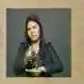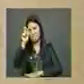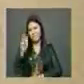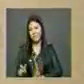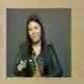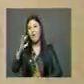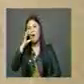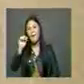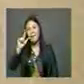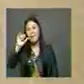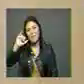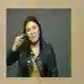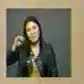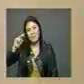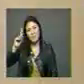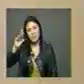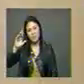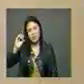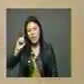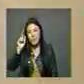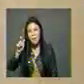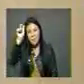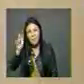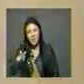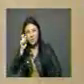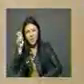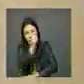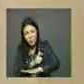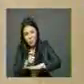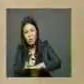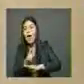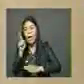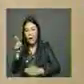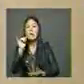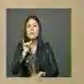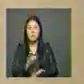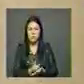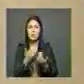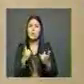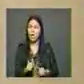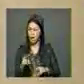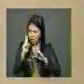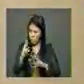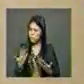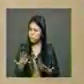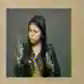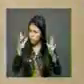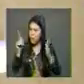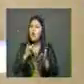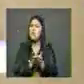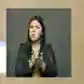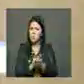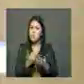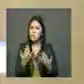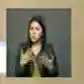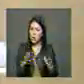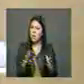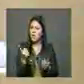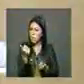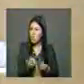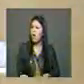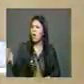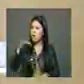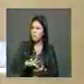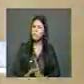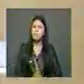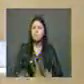para reconocerle así poco más o menos una competencia absoluta de intervención